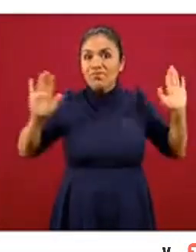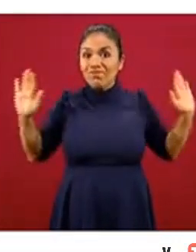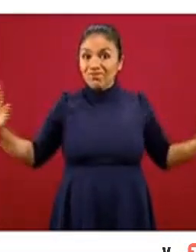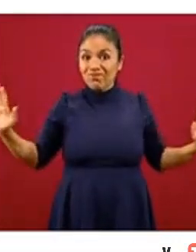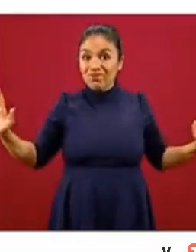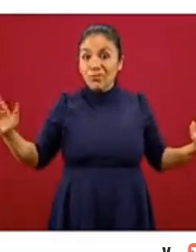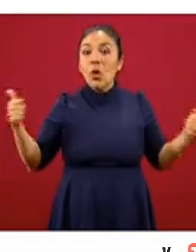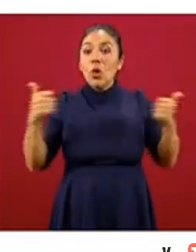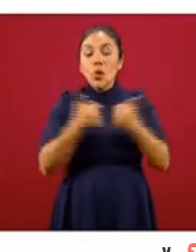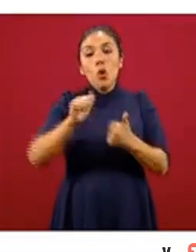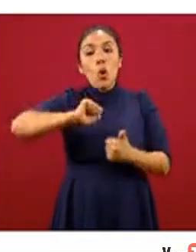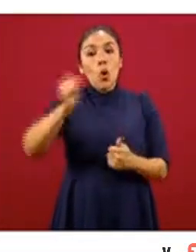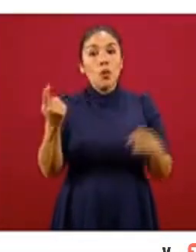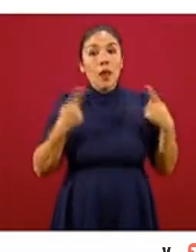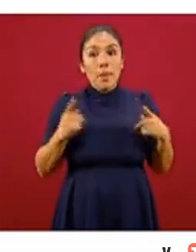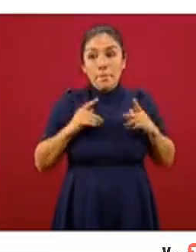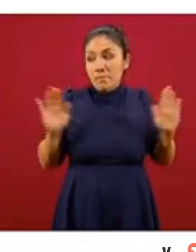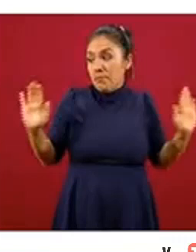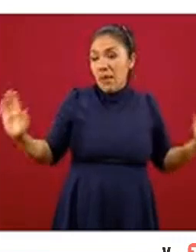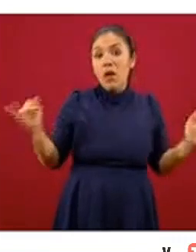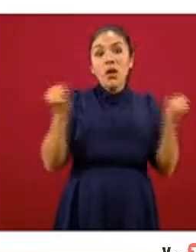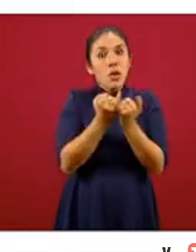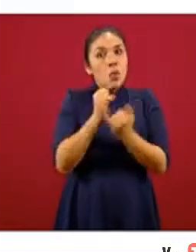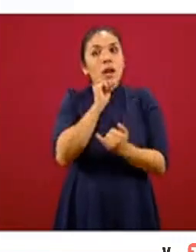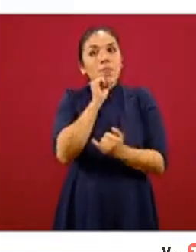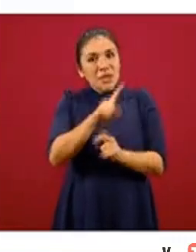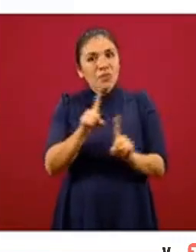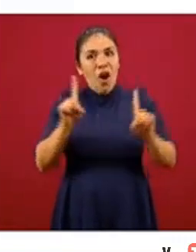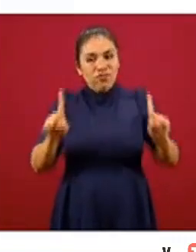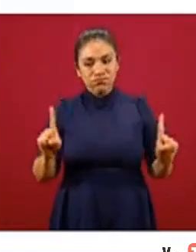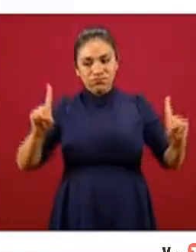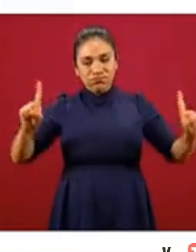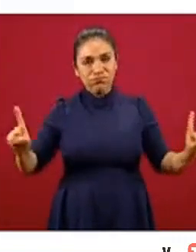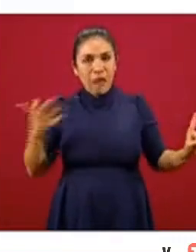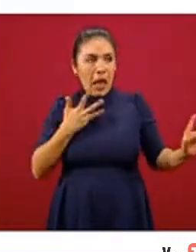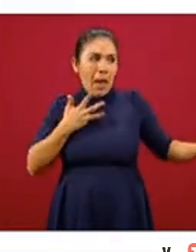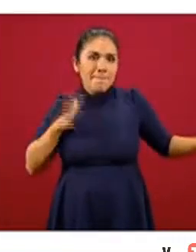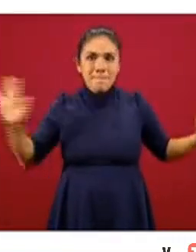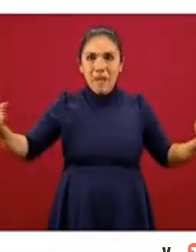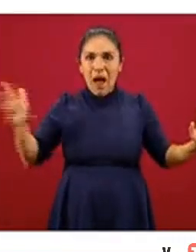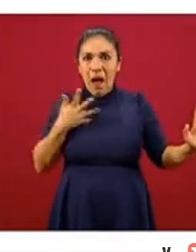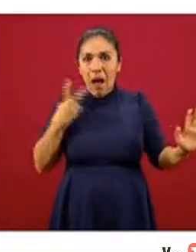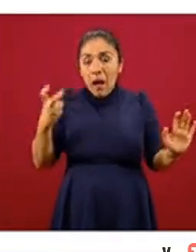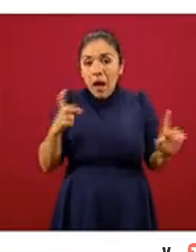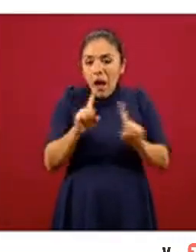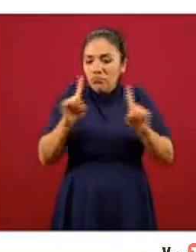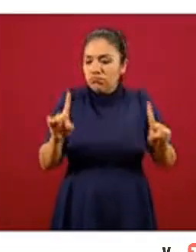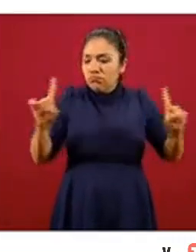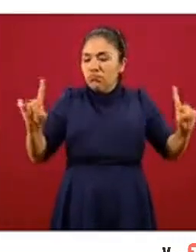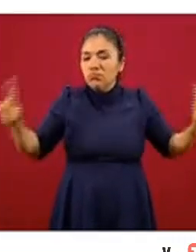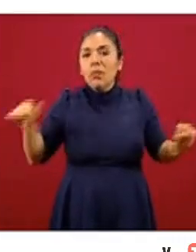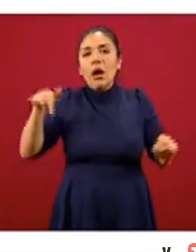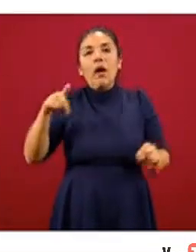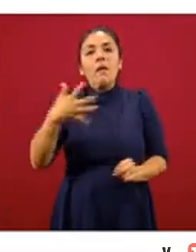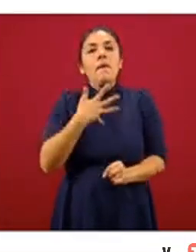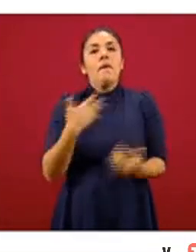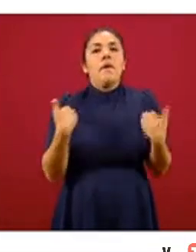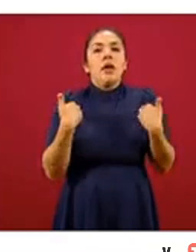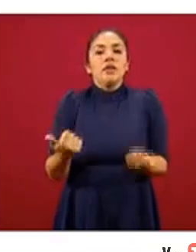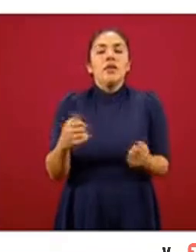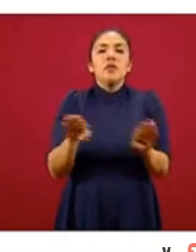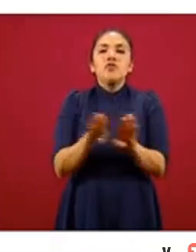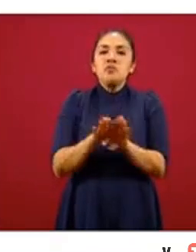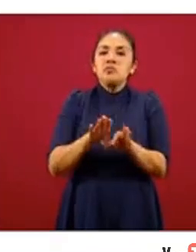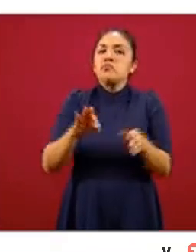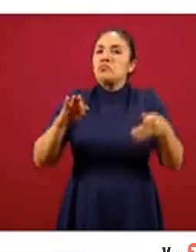junto con otra persona que también al mismo tiempo amplía sus brazos, se establece este espacio de al